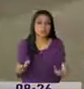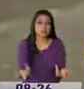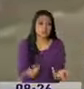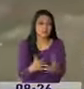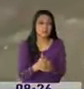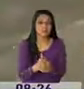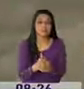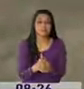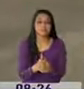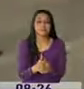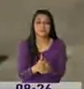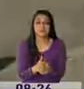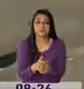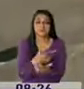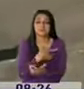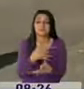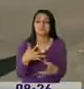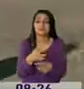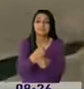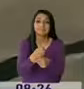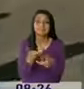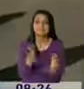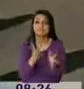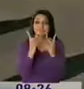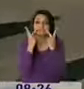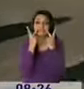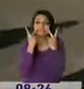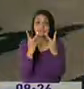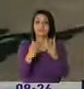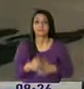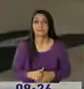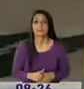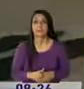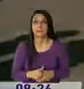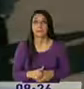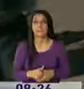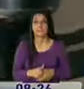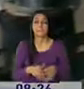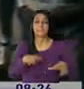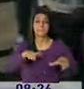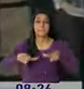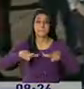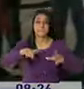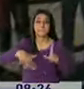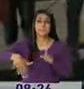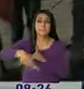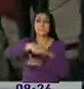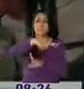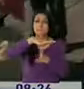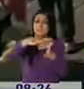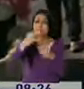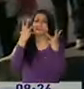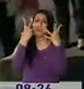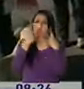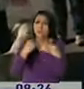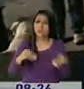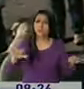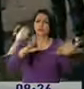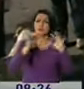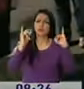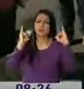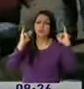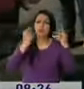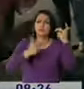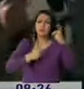siente inseguridad, como nosotros hemos podido ver en las imágenes. Este lugar, este parque que podría ser realmente para entretenimiento